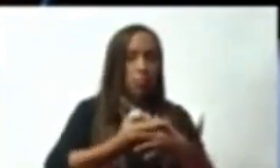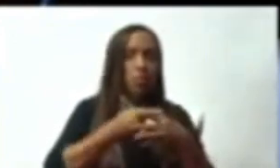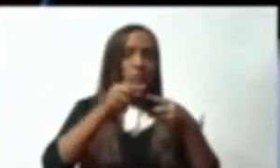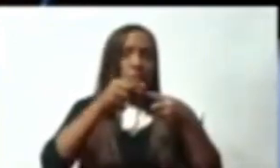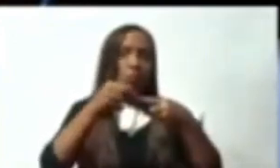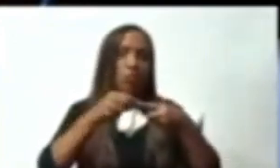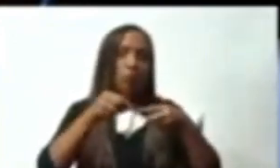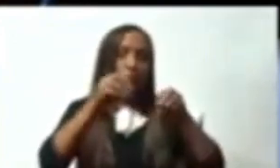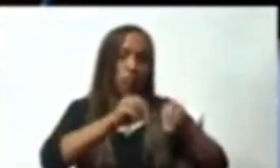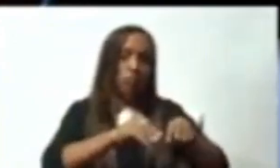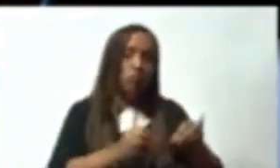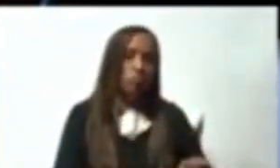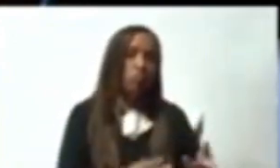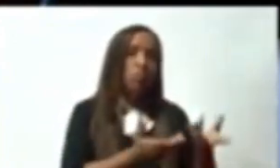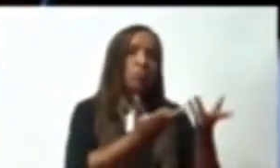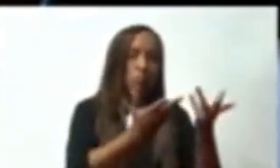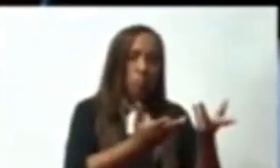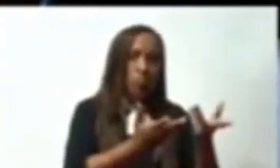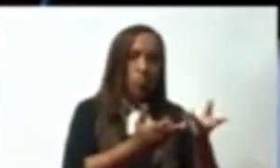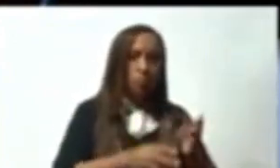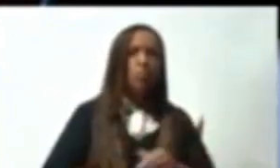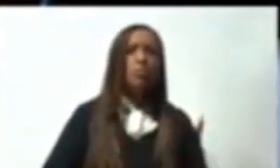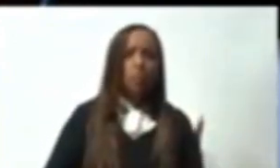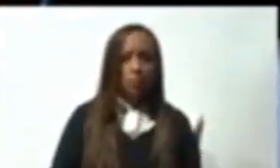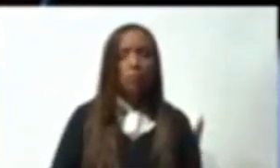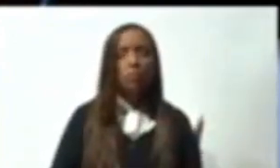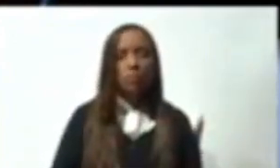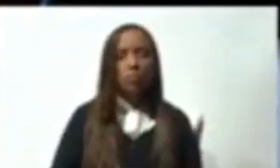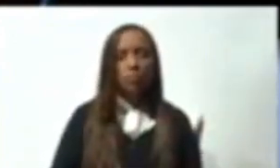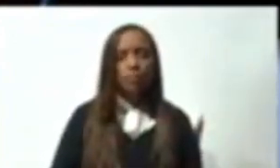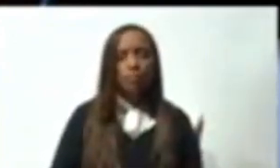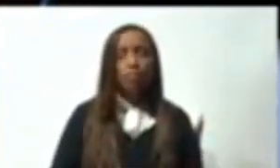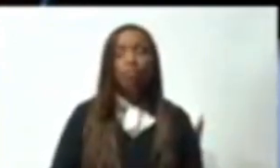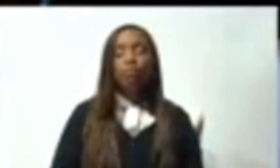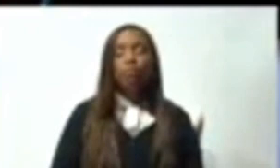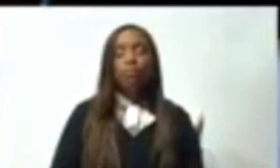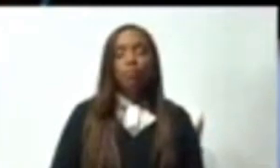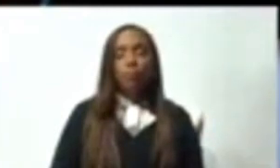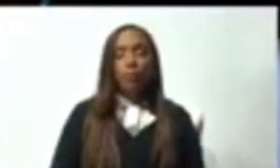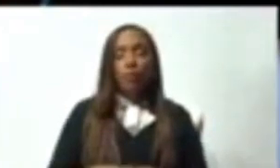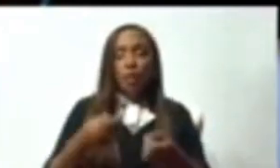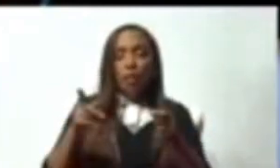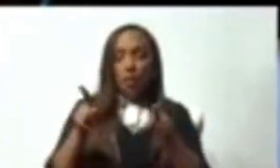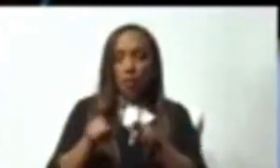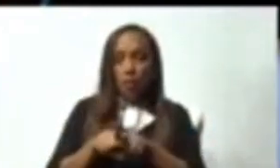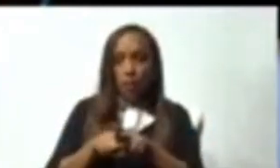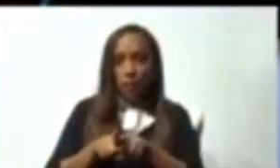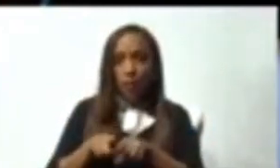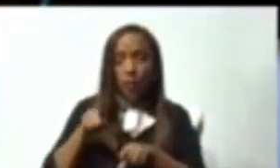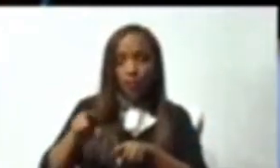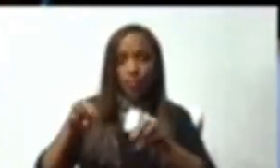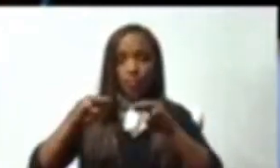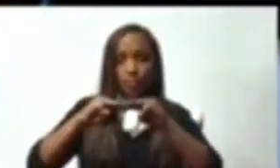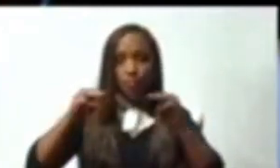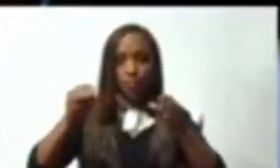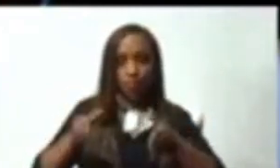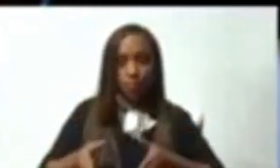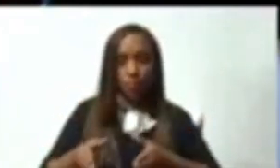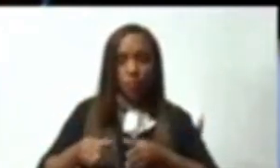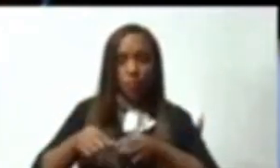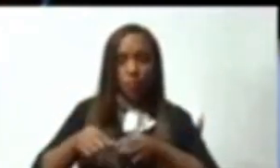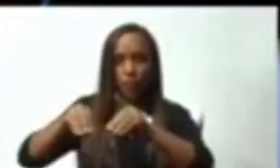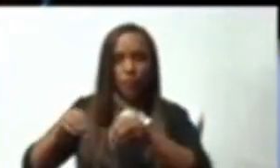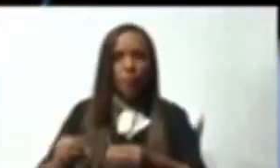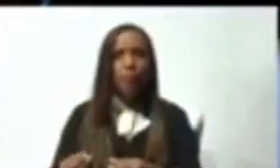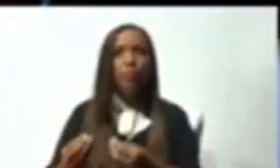Juan. En ese mismo orden también le reclamamos al ministro de Agricultura el